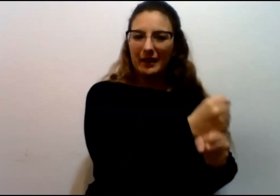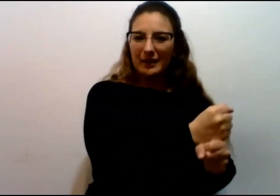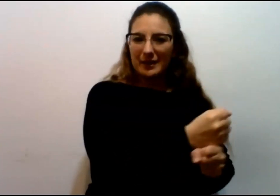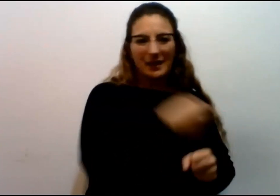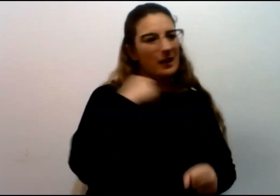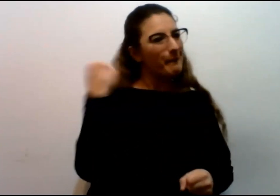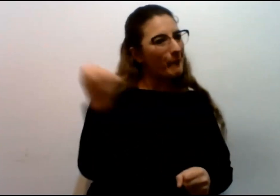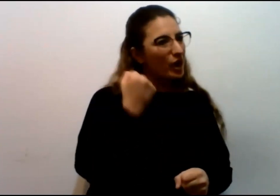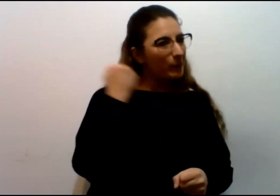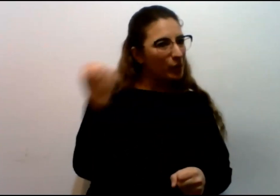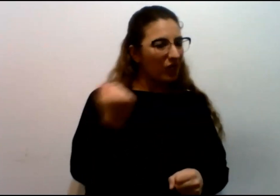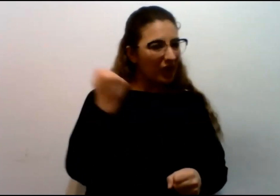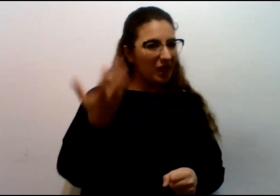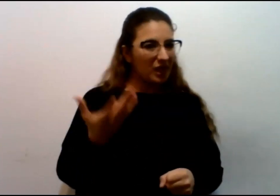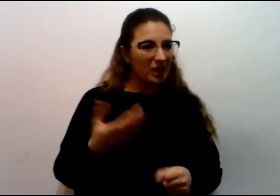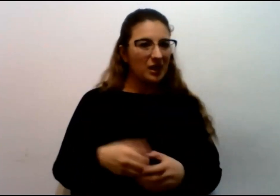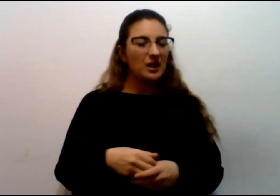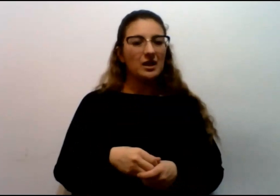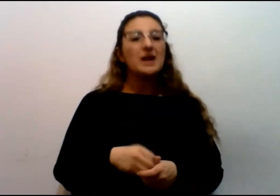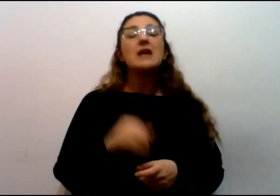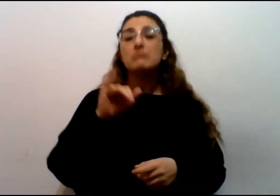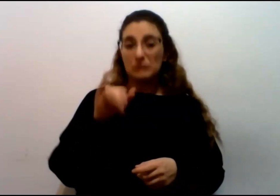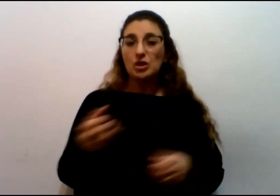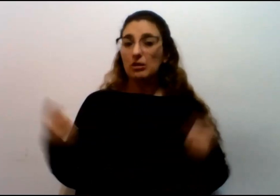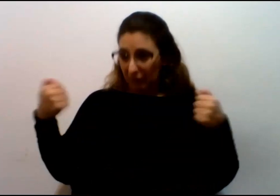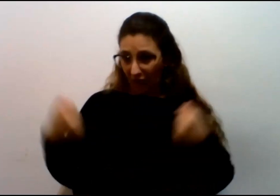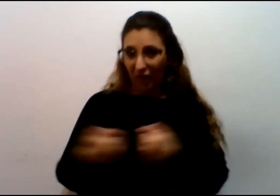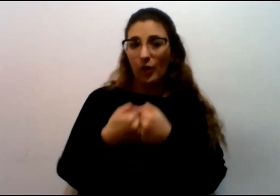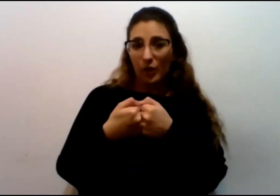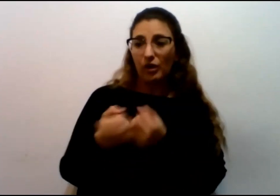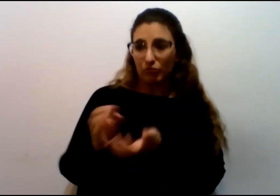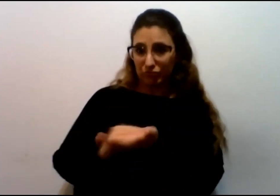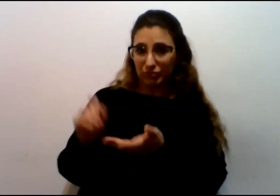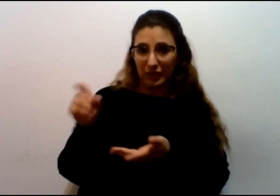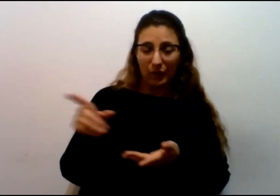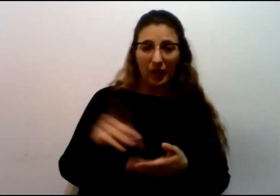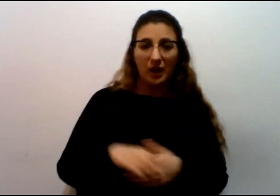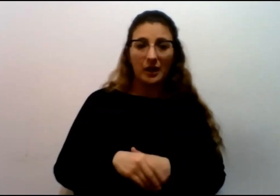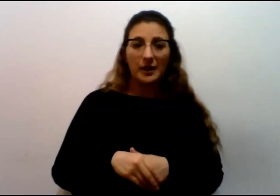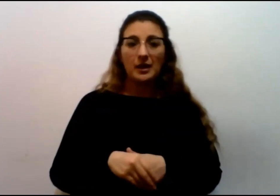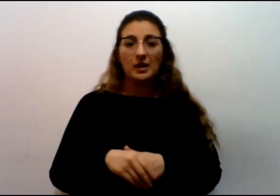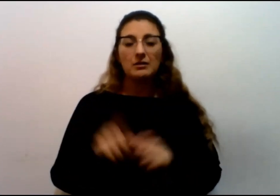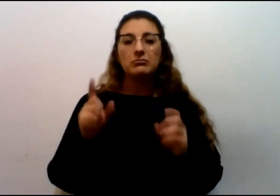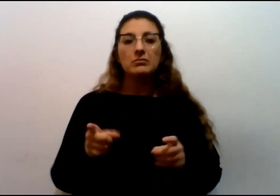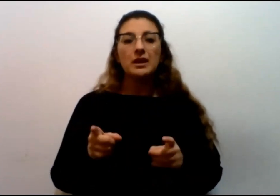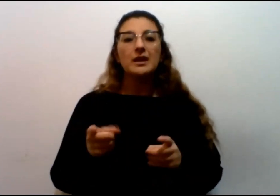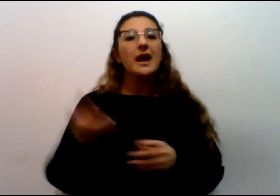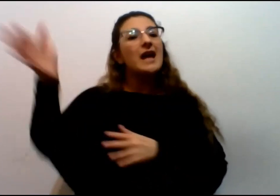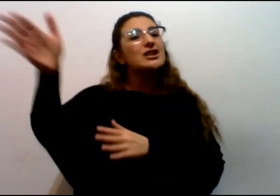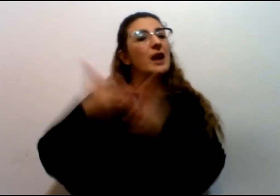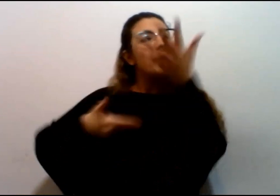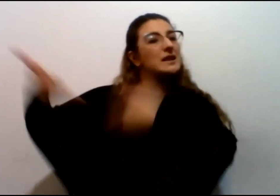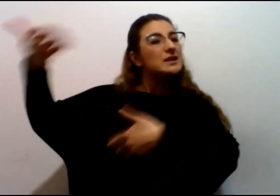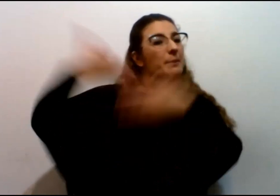Es importantísimo Y sí Coincido Con la doctora Acuña Porque Se tiene que convocar No solo A la parte Del